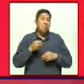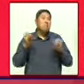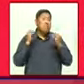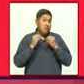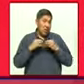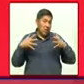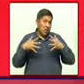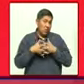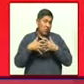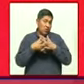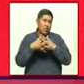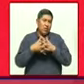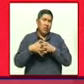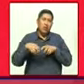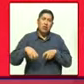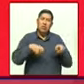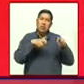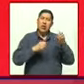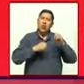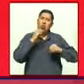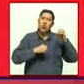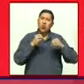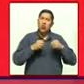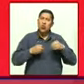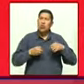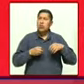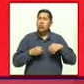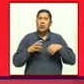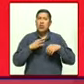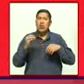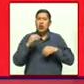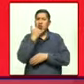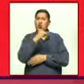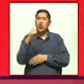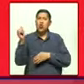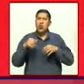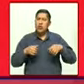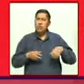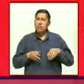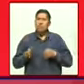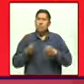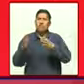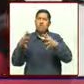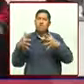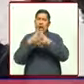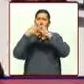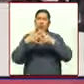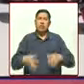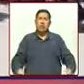bloqueos a la carretera hacia Oruro y también en la carretera hacia Los Yungas.